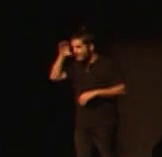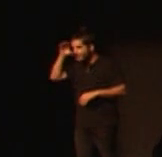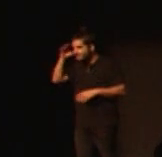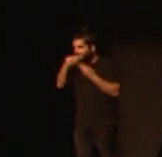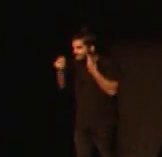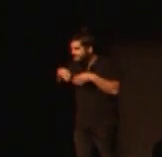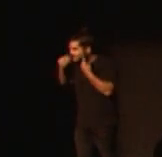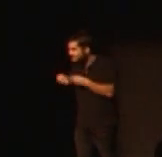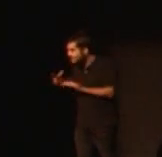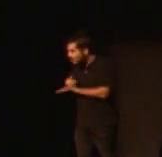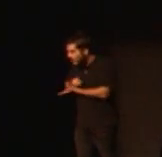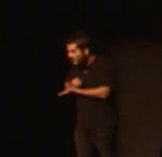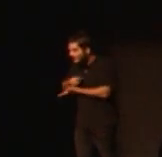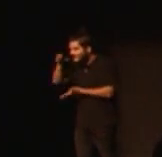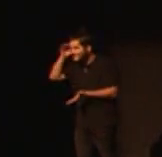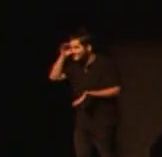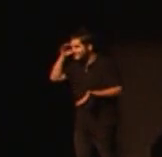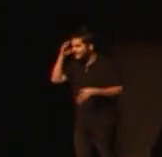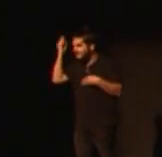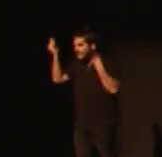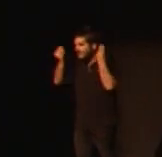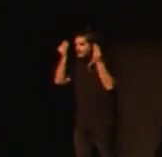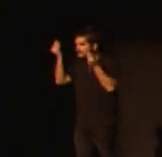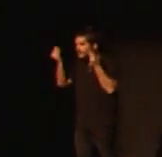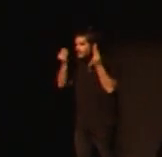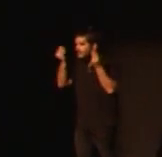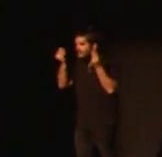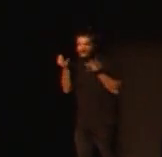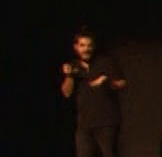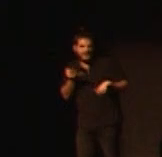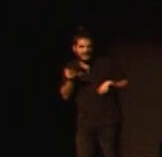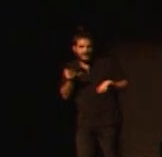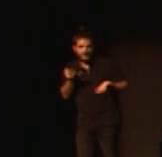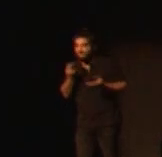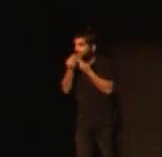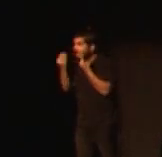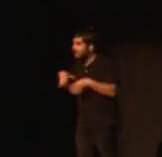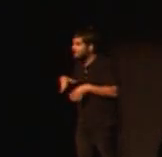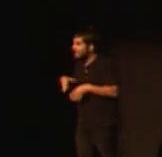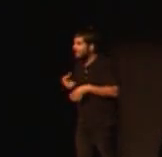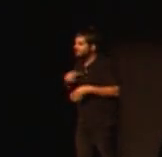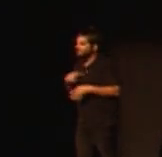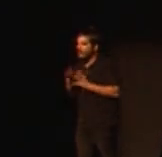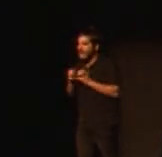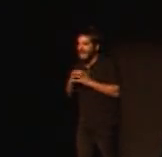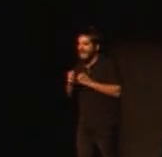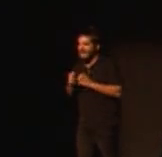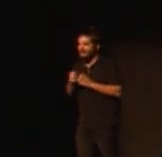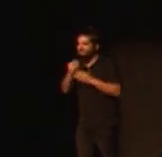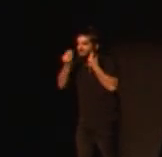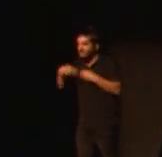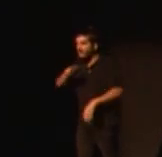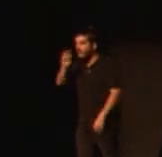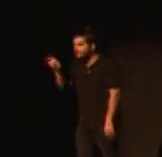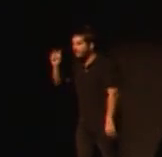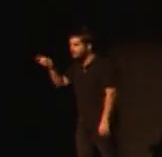historias, estaba pensando en... ¿En qué? Ay, hija, pues es que cada historia me dan ganas de escuchar otra historia más. Porque una historia inspira a una